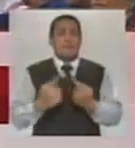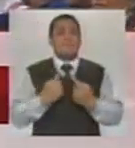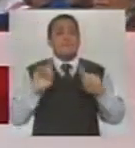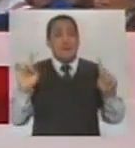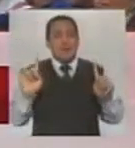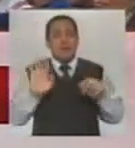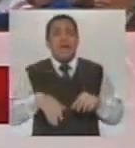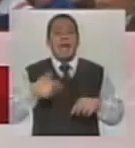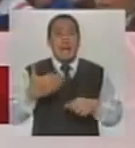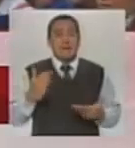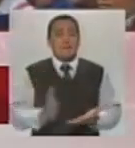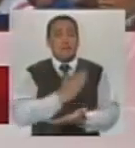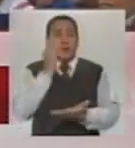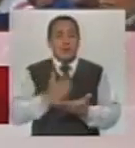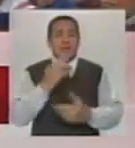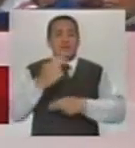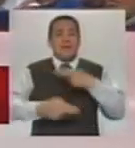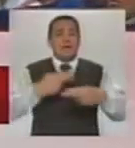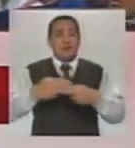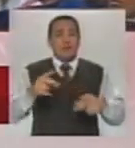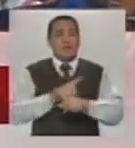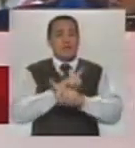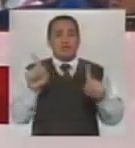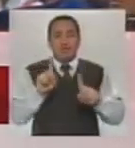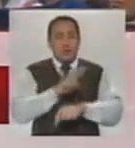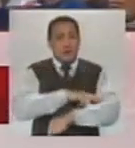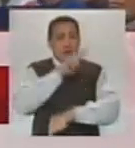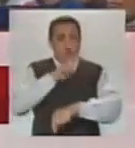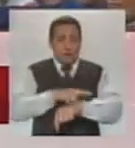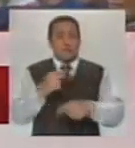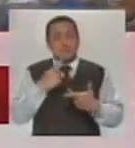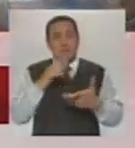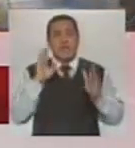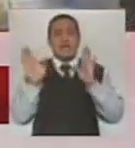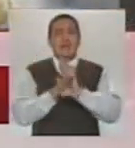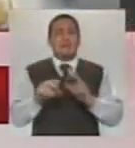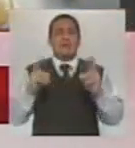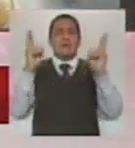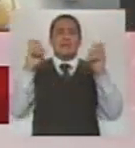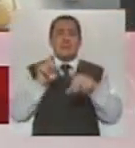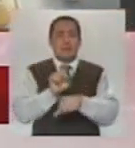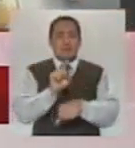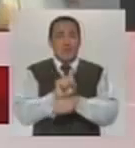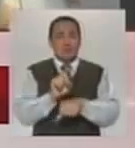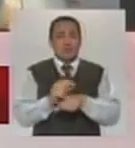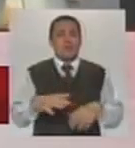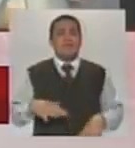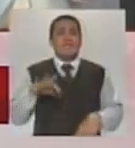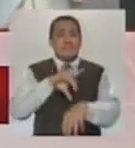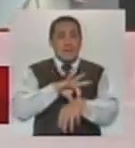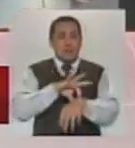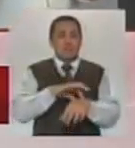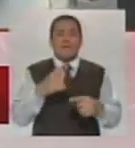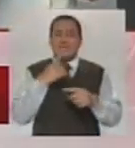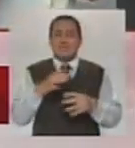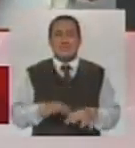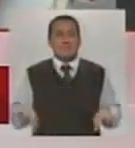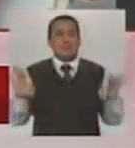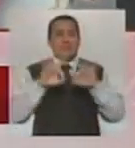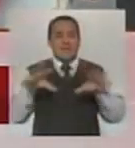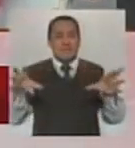pertenecen al ámbito nacional y no al ámbito regional. En el caso de educación y salud son dos temas cruciales para nuestra sociedad, para